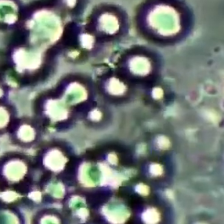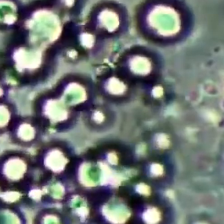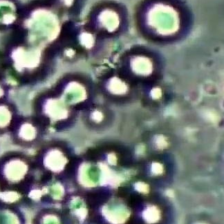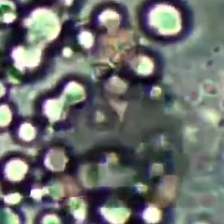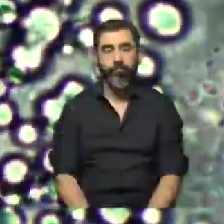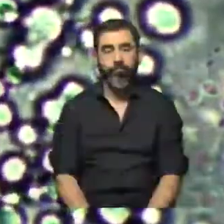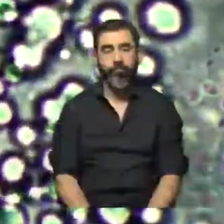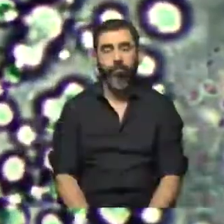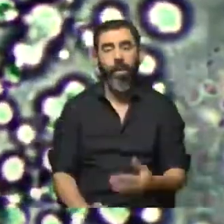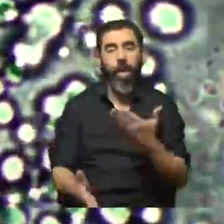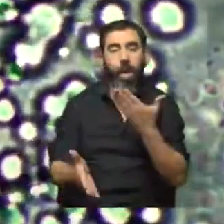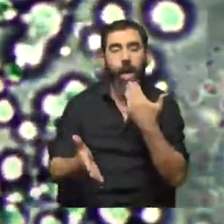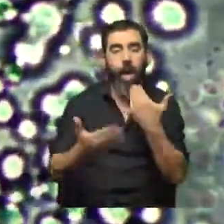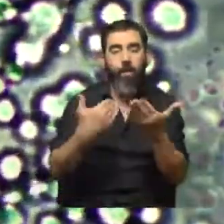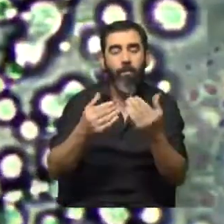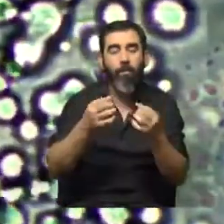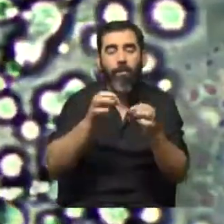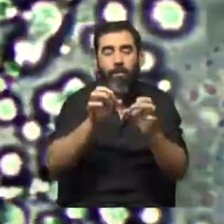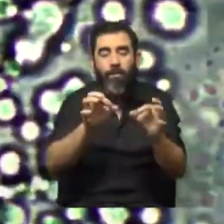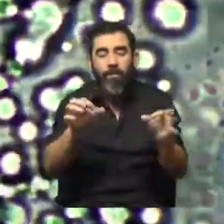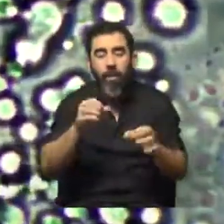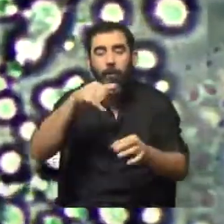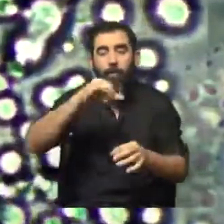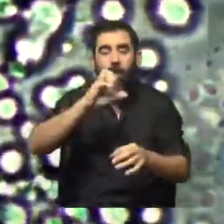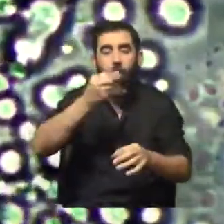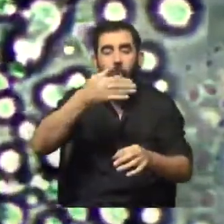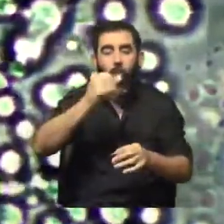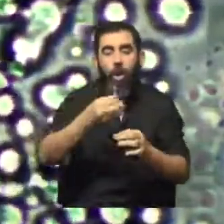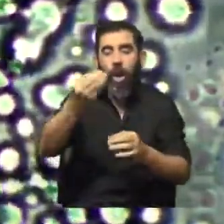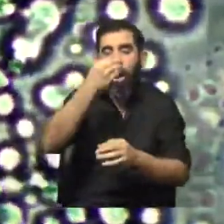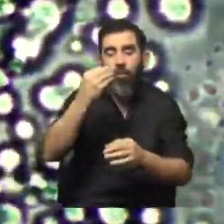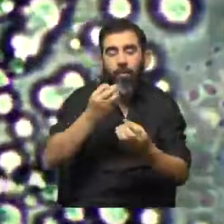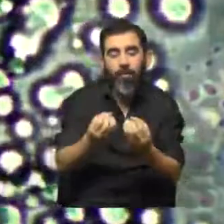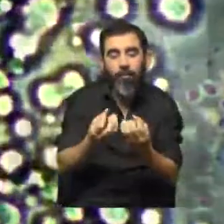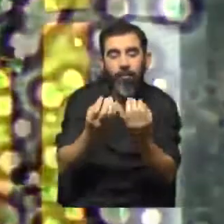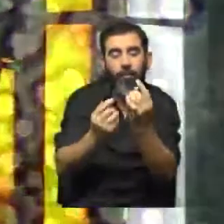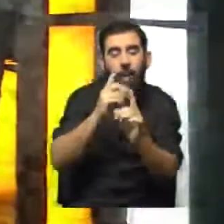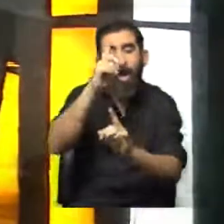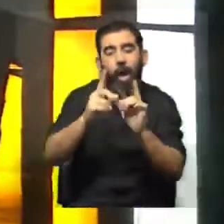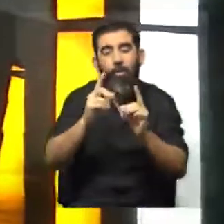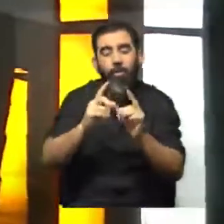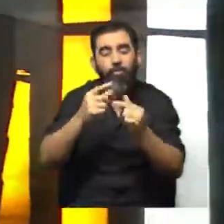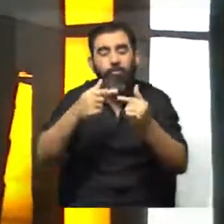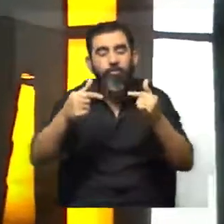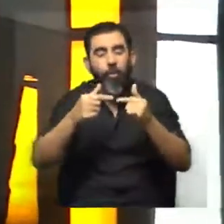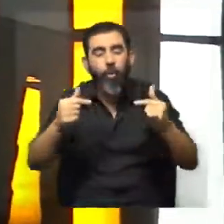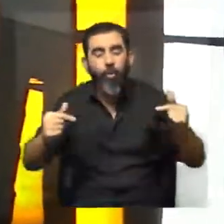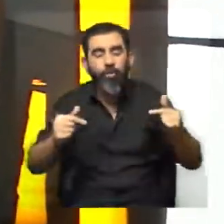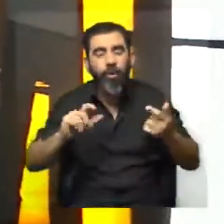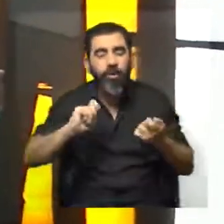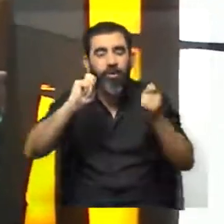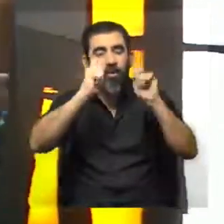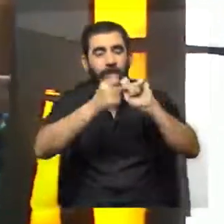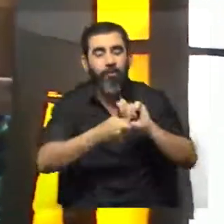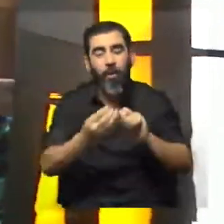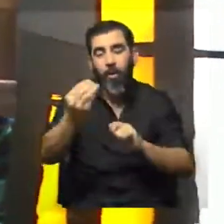Vamos a hablar de los microbios que nos alimentan, de fermentos, de cómo algunos microorganismos transforman